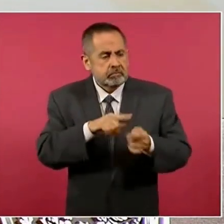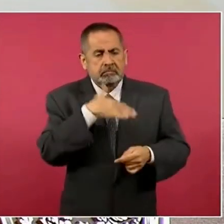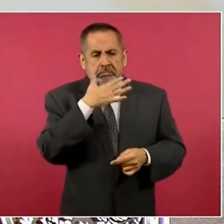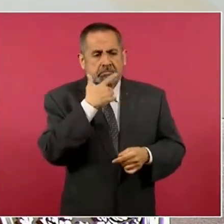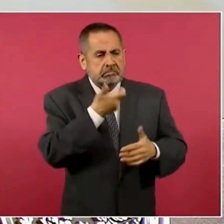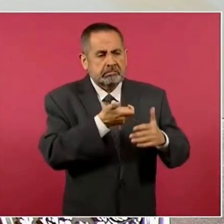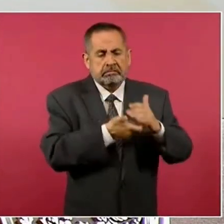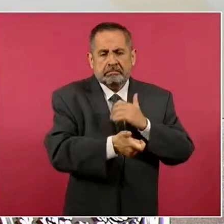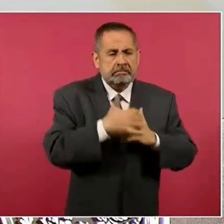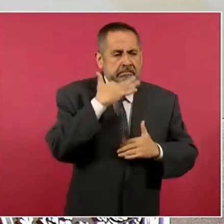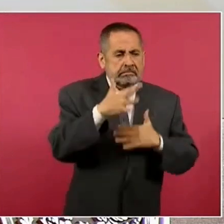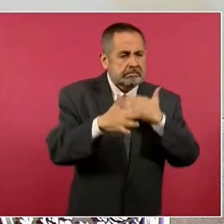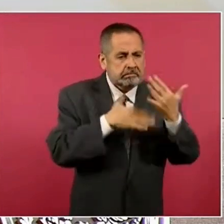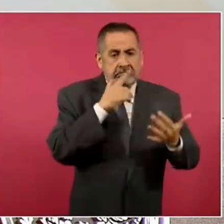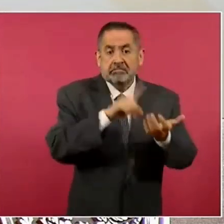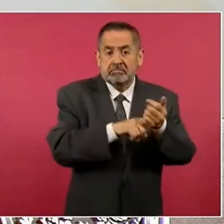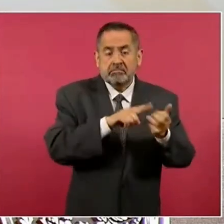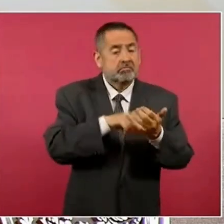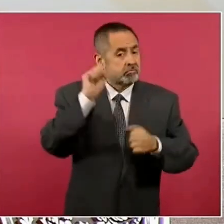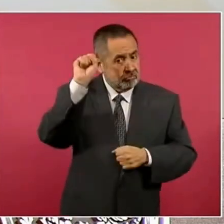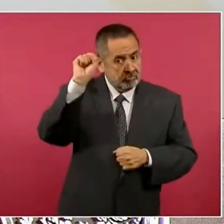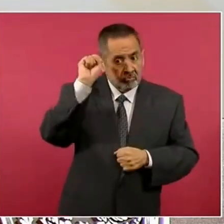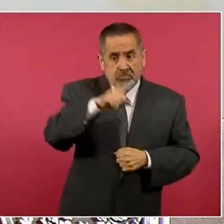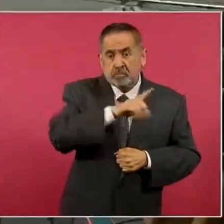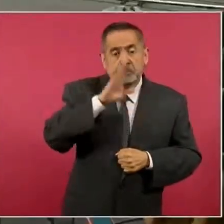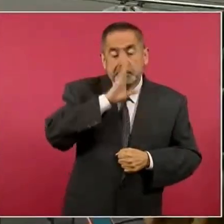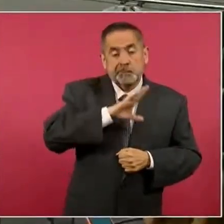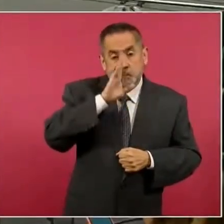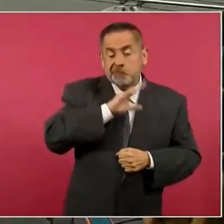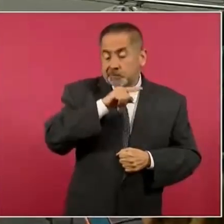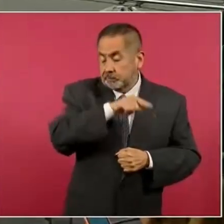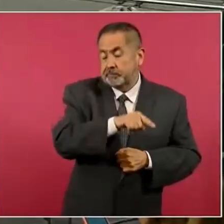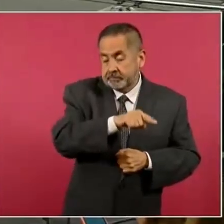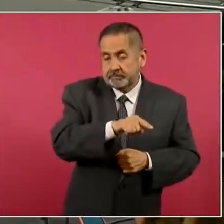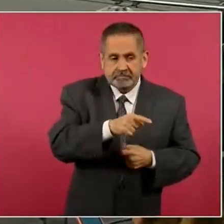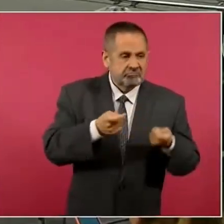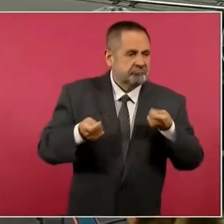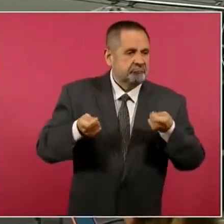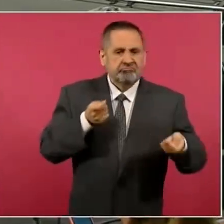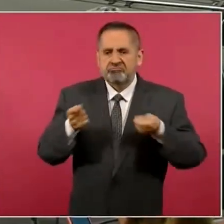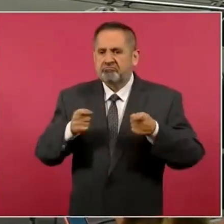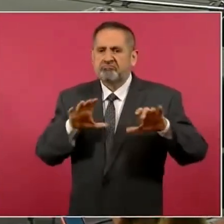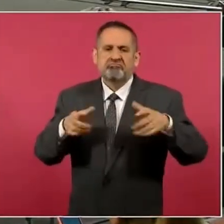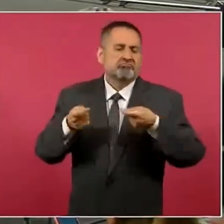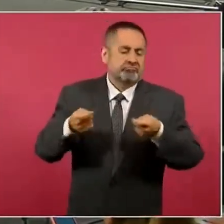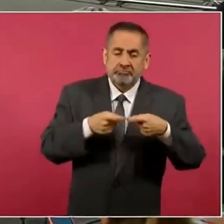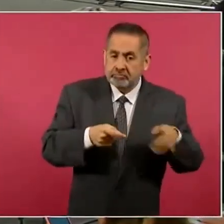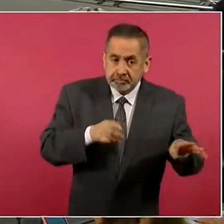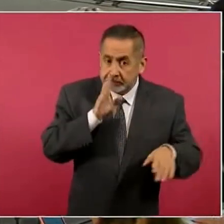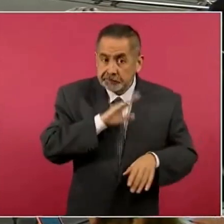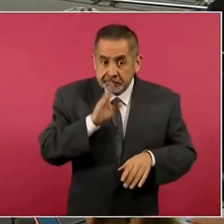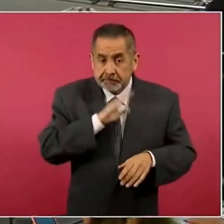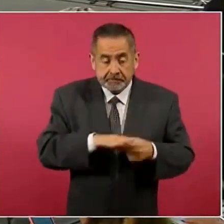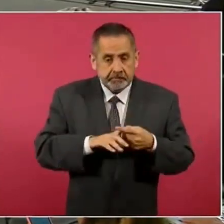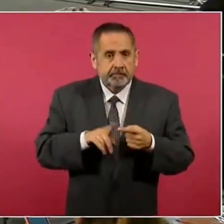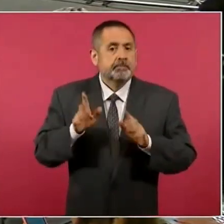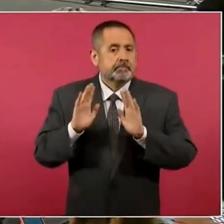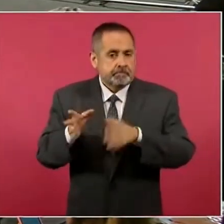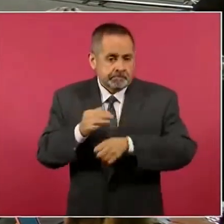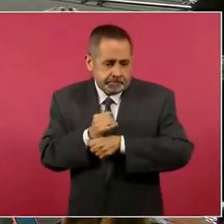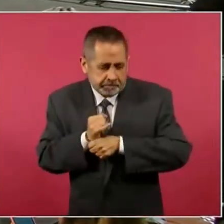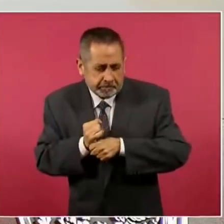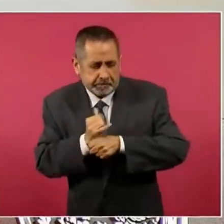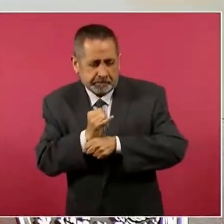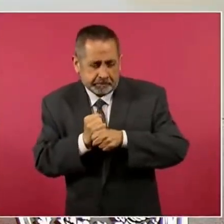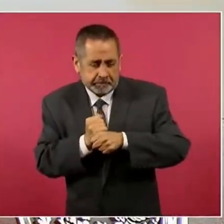por la forma en cómo el sindicato se movía, que controlaba la propia agencia, pero todas esas investigaciones